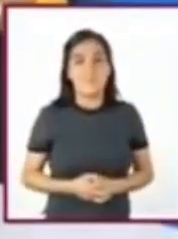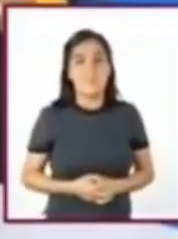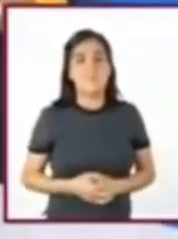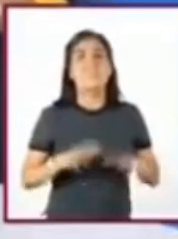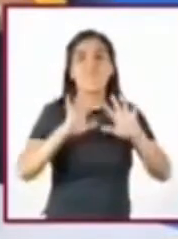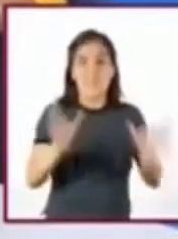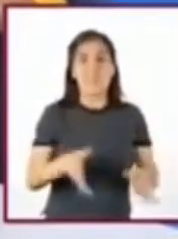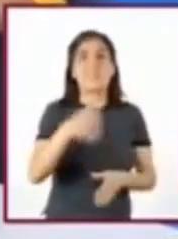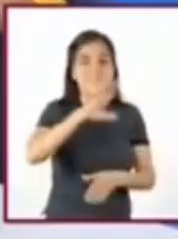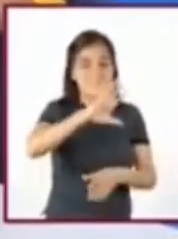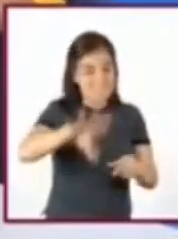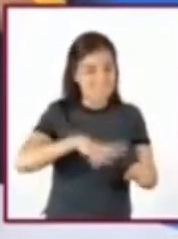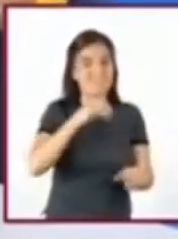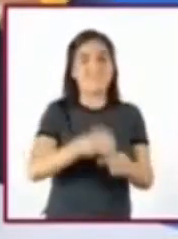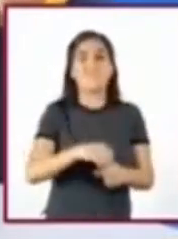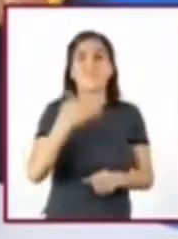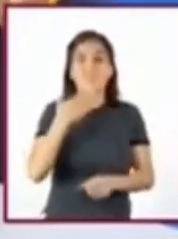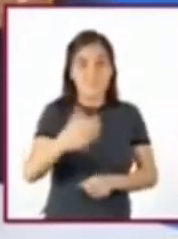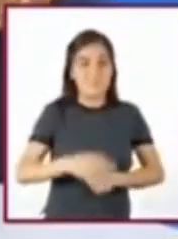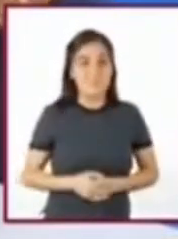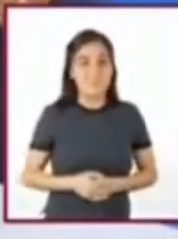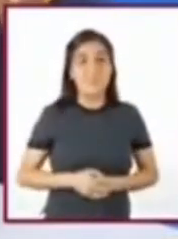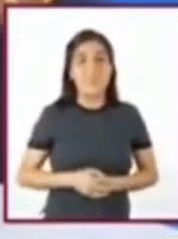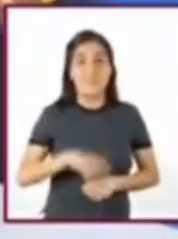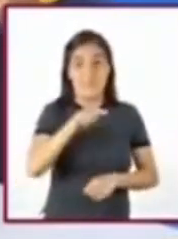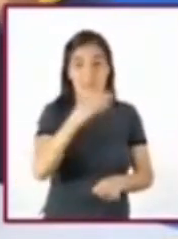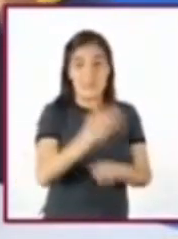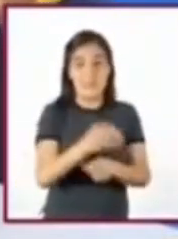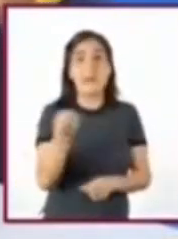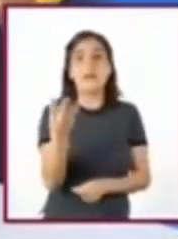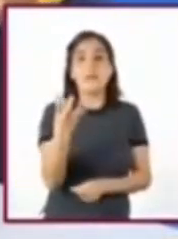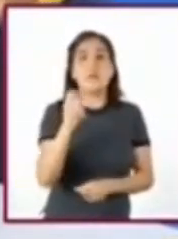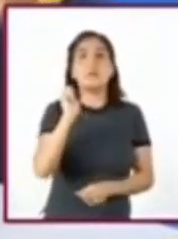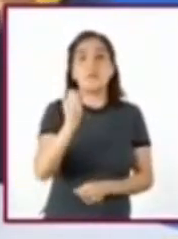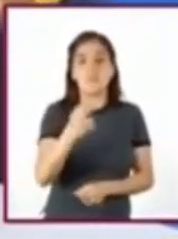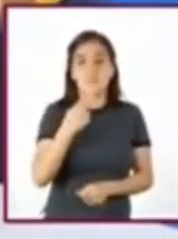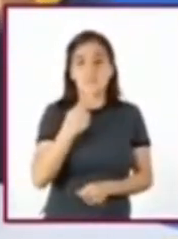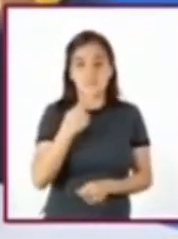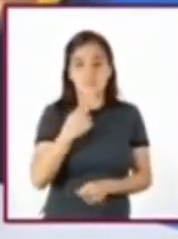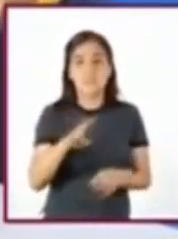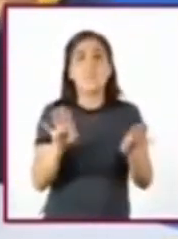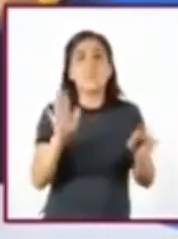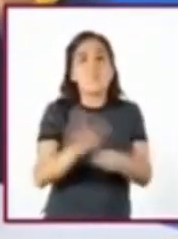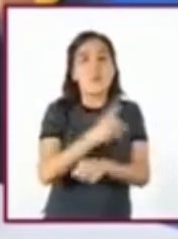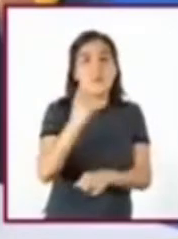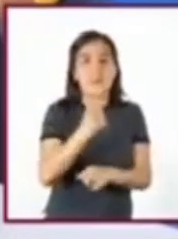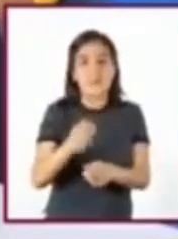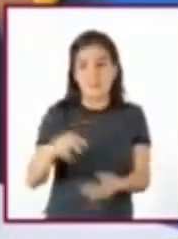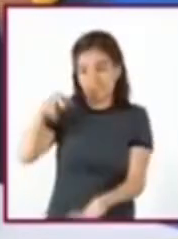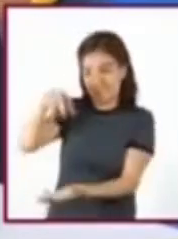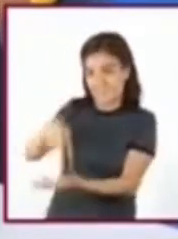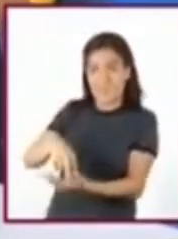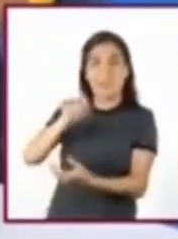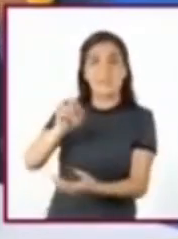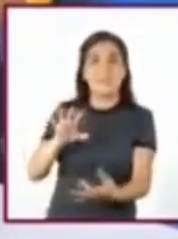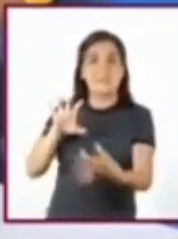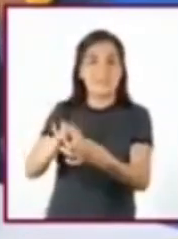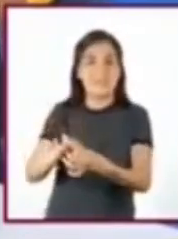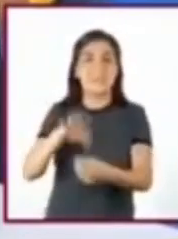Ya tenemos todo listo, maestra. Nuestra lámpara va a utilizar corriente alterna porque la vamos a enchufar al contacto de